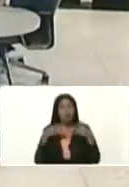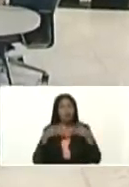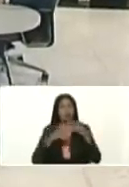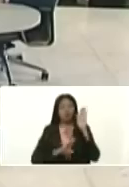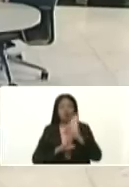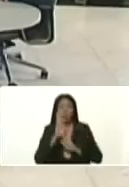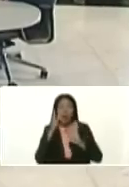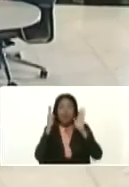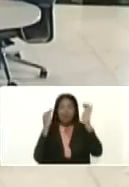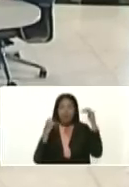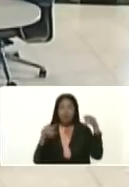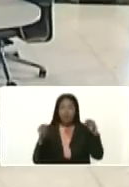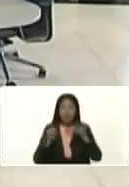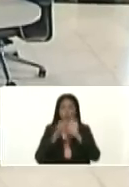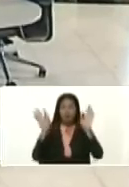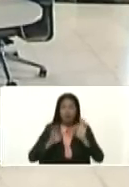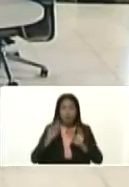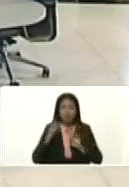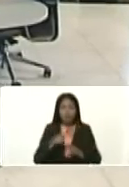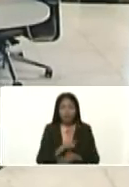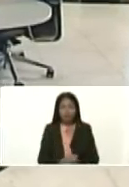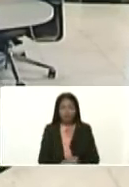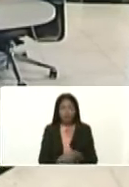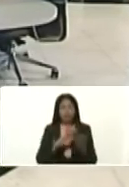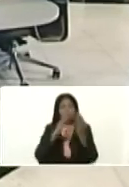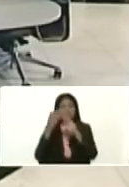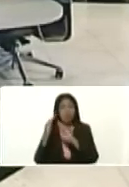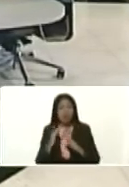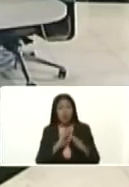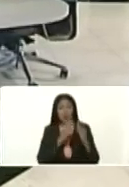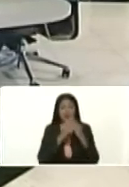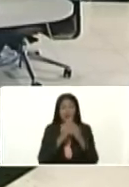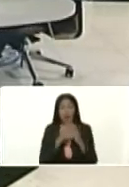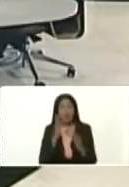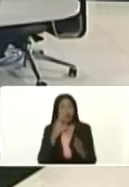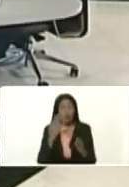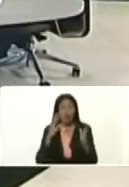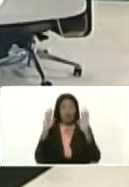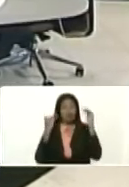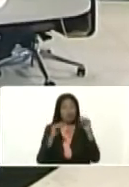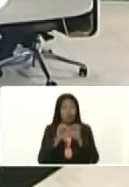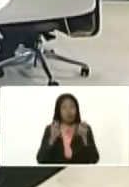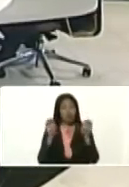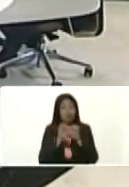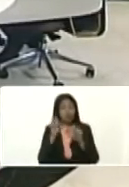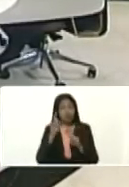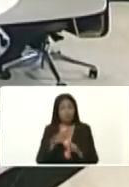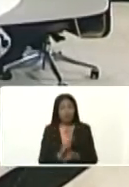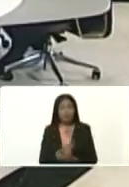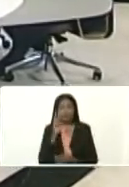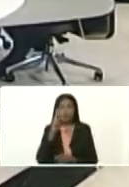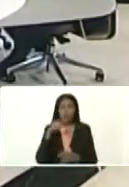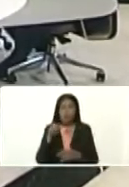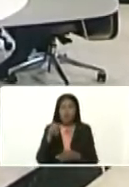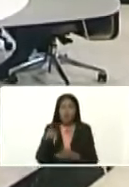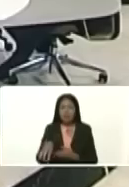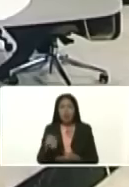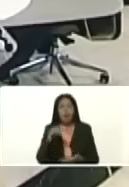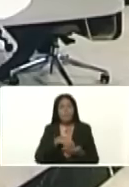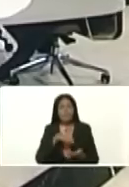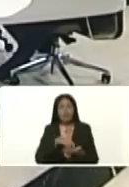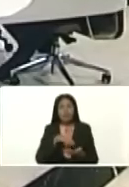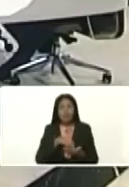la atención de las comunidades en este caso de atención de la educación piense usted en el estado miranda